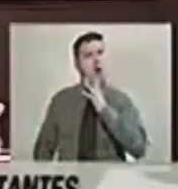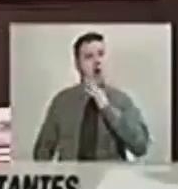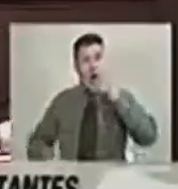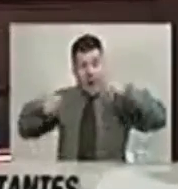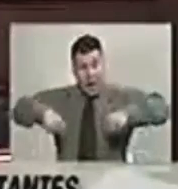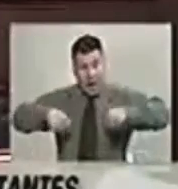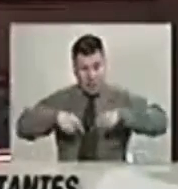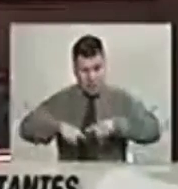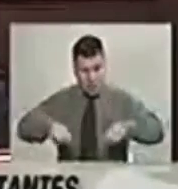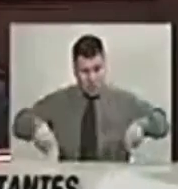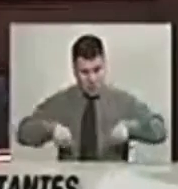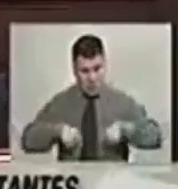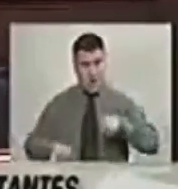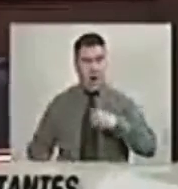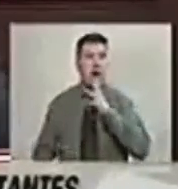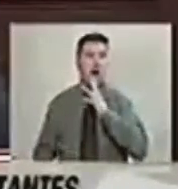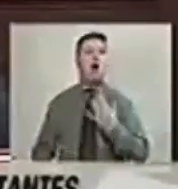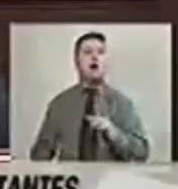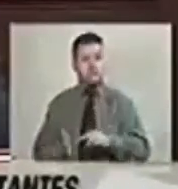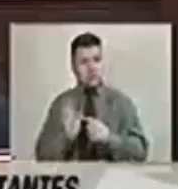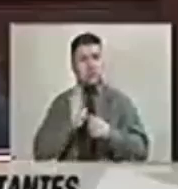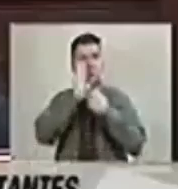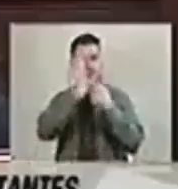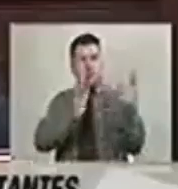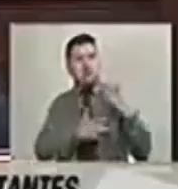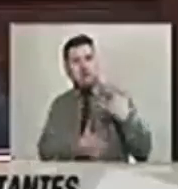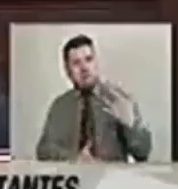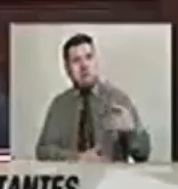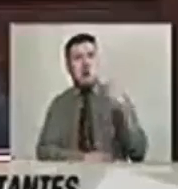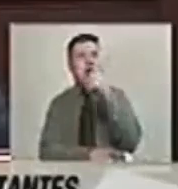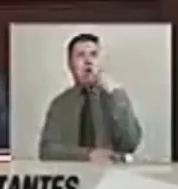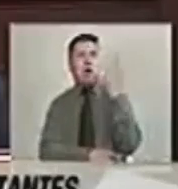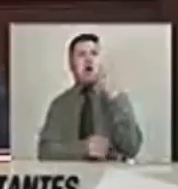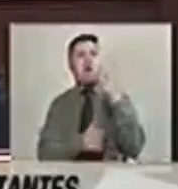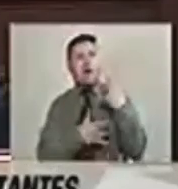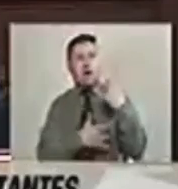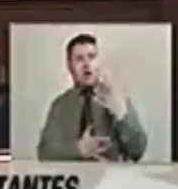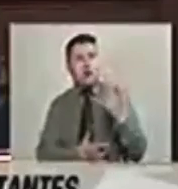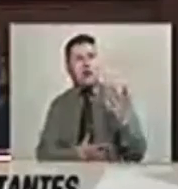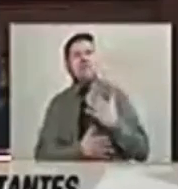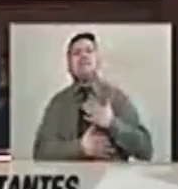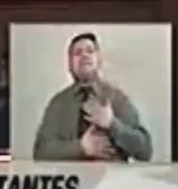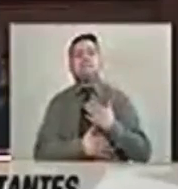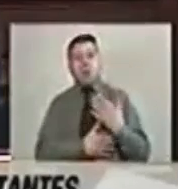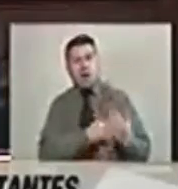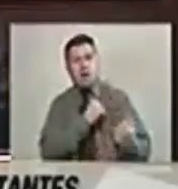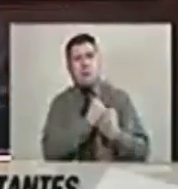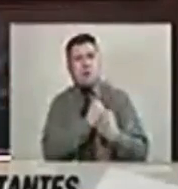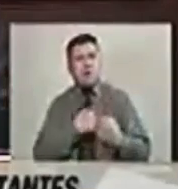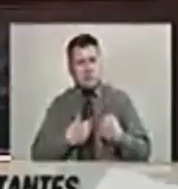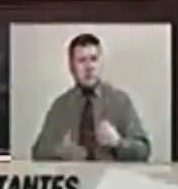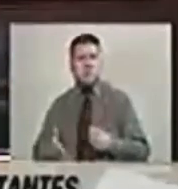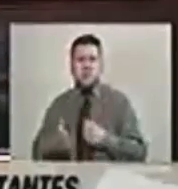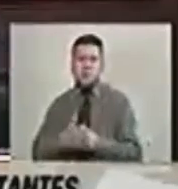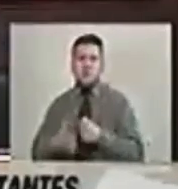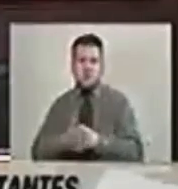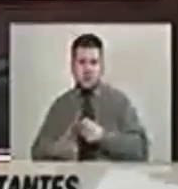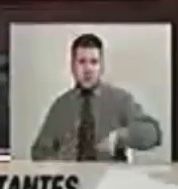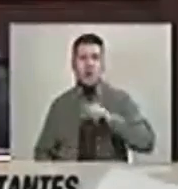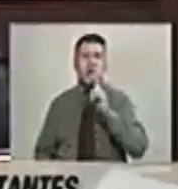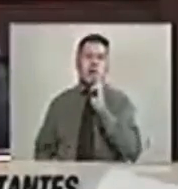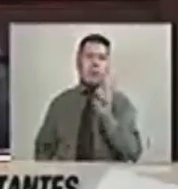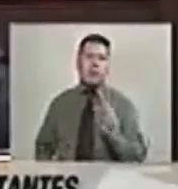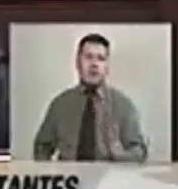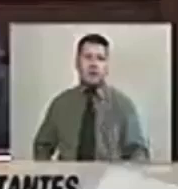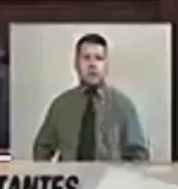acá, es una muestra de generosidad y de solidaridad con la lucha que estamos llevando en